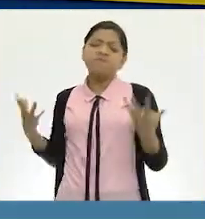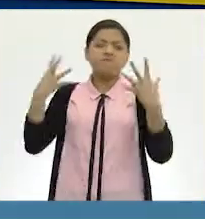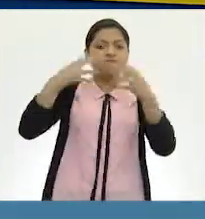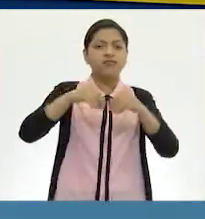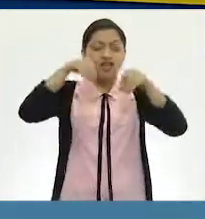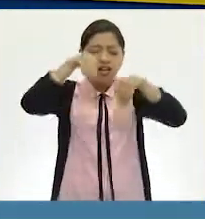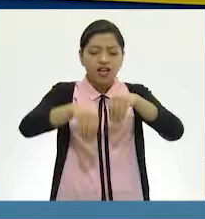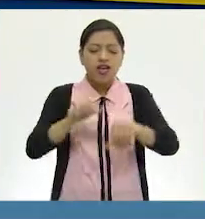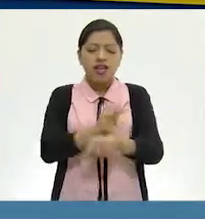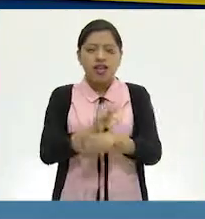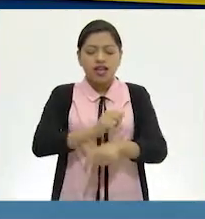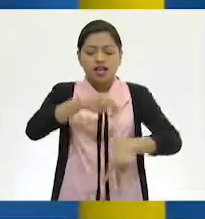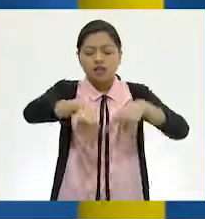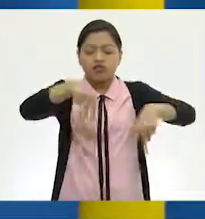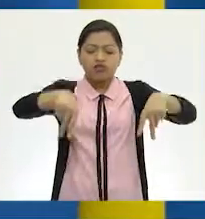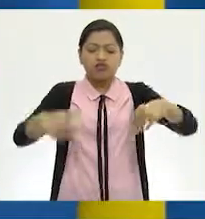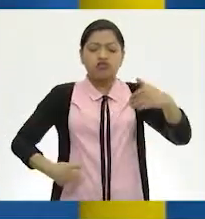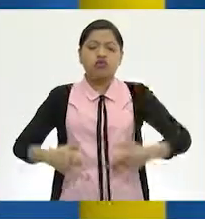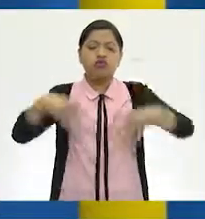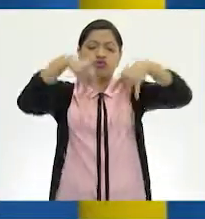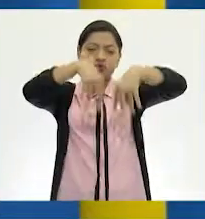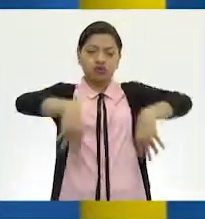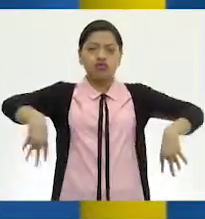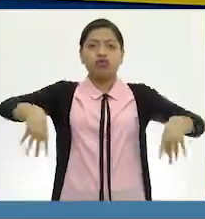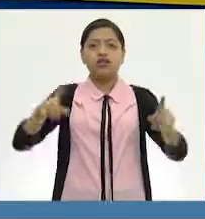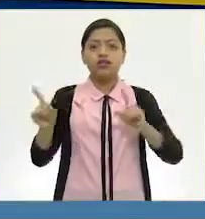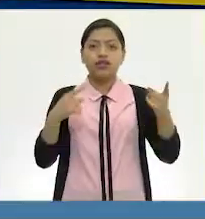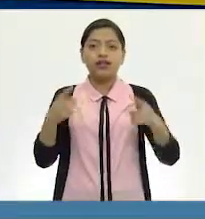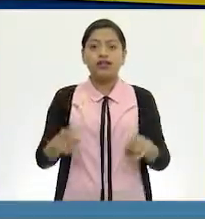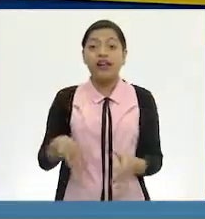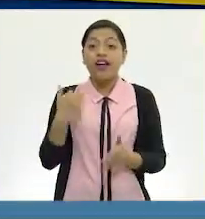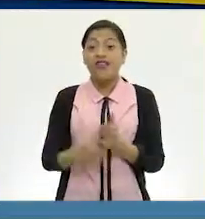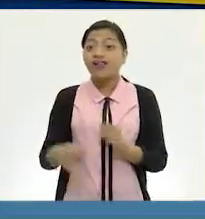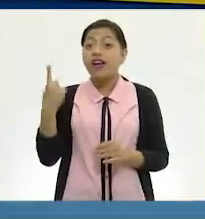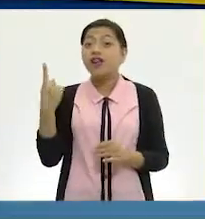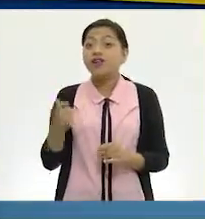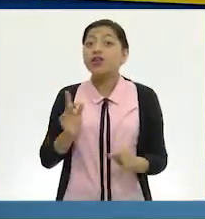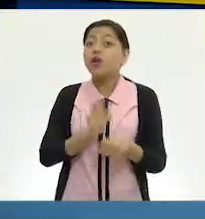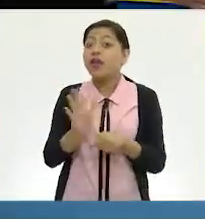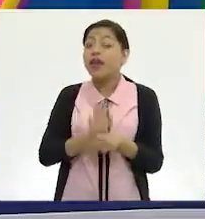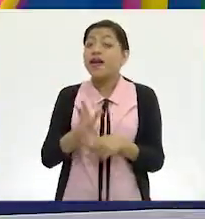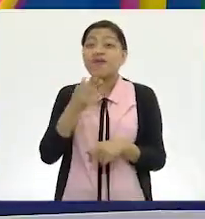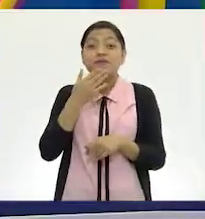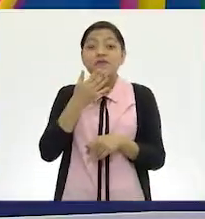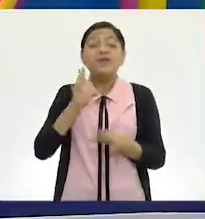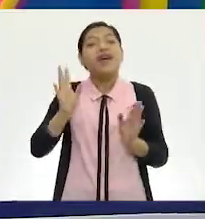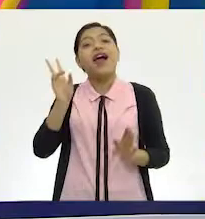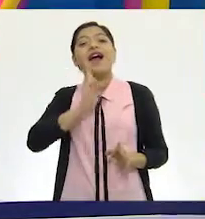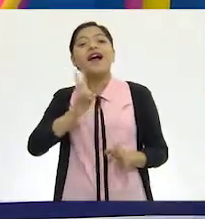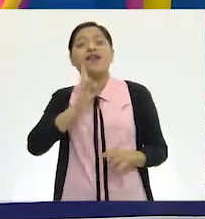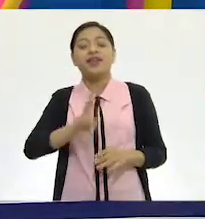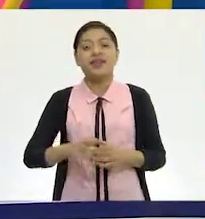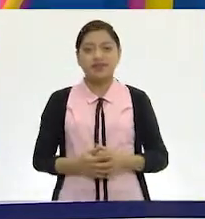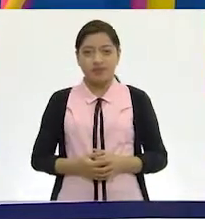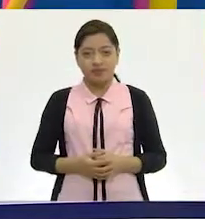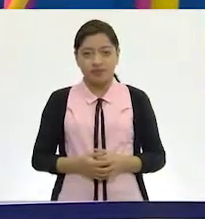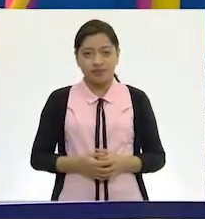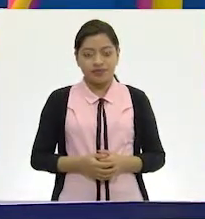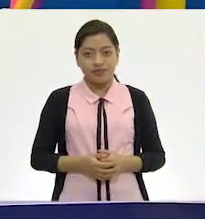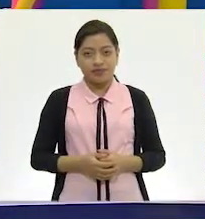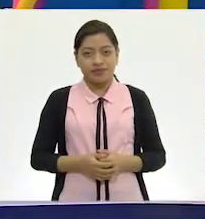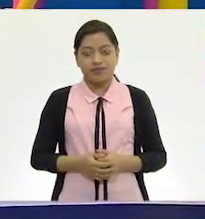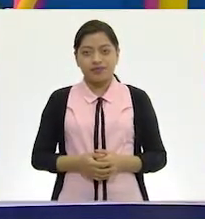musical. Sí. Uh-huh. Sí. Exactamente. Sí. Ahora, ay, ¿cuál sobrará? A ver. ¿Cuál sobrará? ¿Cuál sobrará? A ver. Vamos a ver.